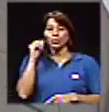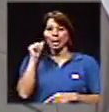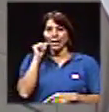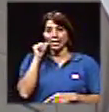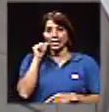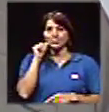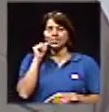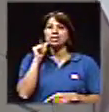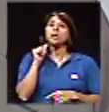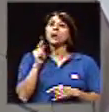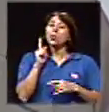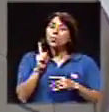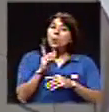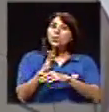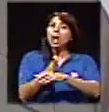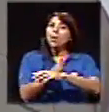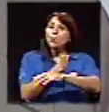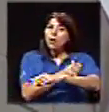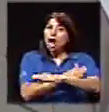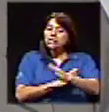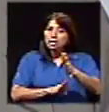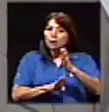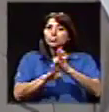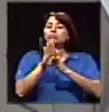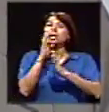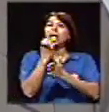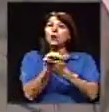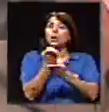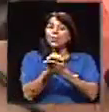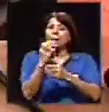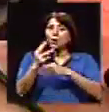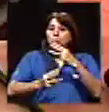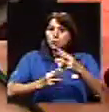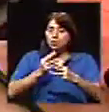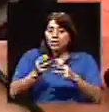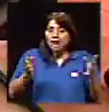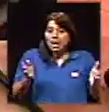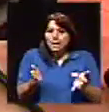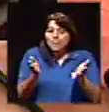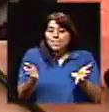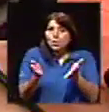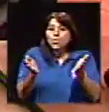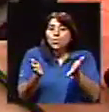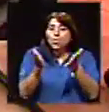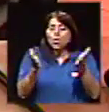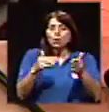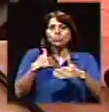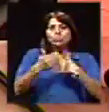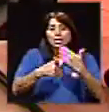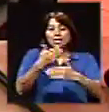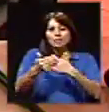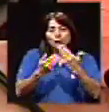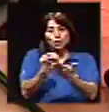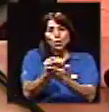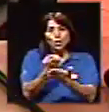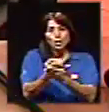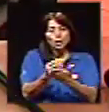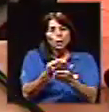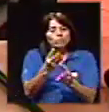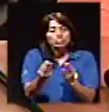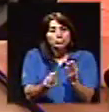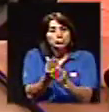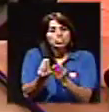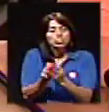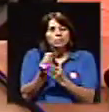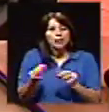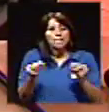hubo una bonanza económica mundial que empujó el crecimiento económico, se generaron más impuestos, y aparte